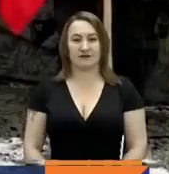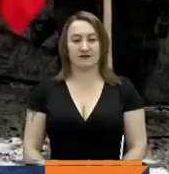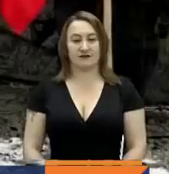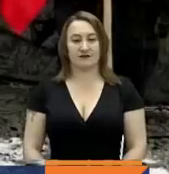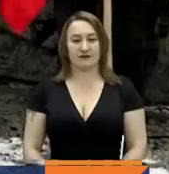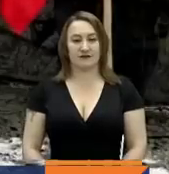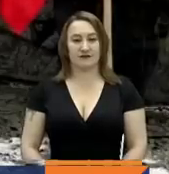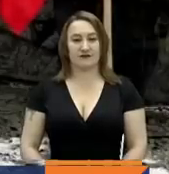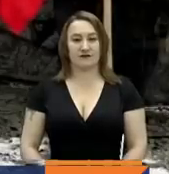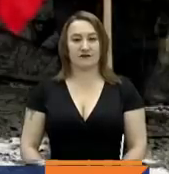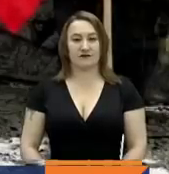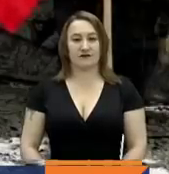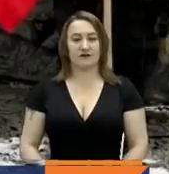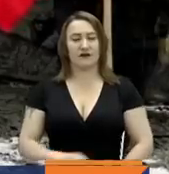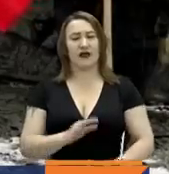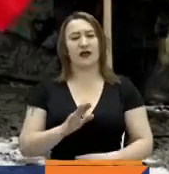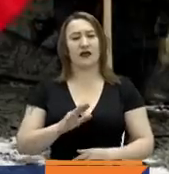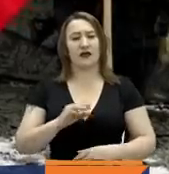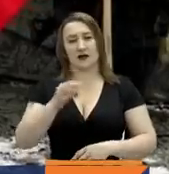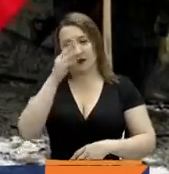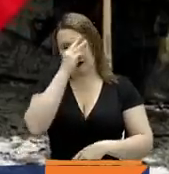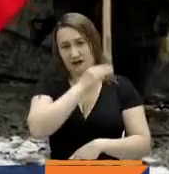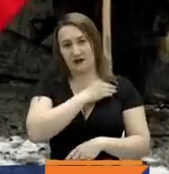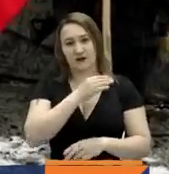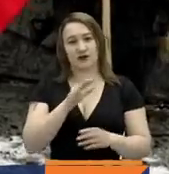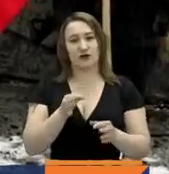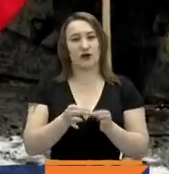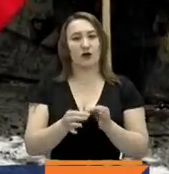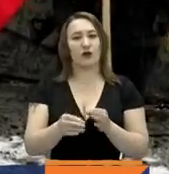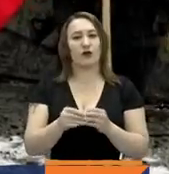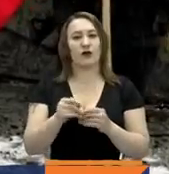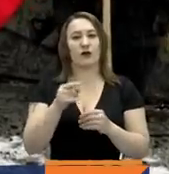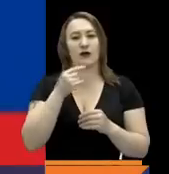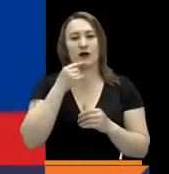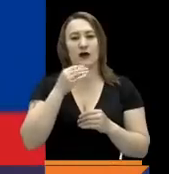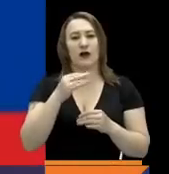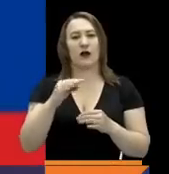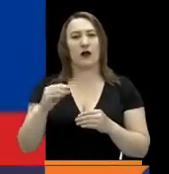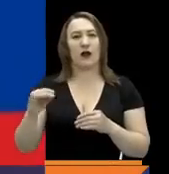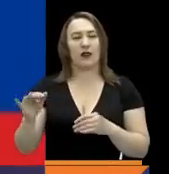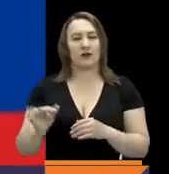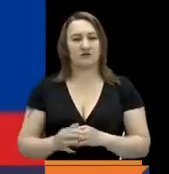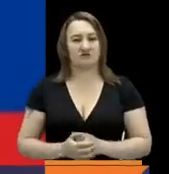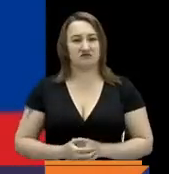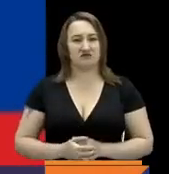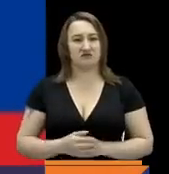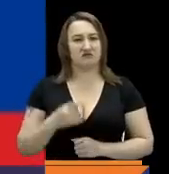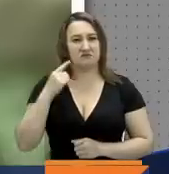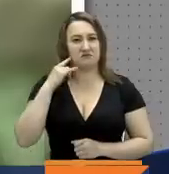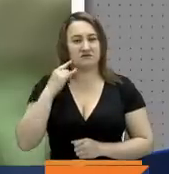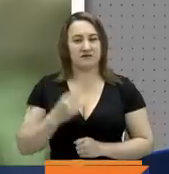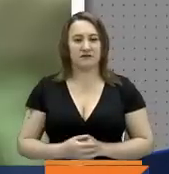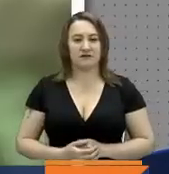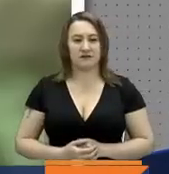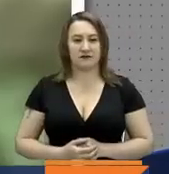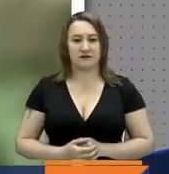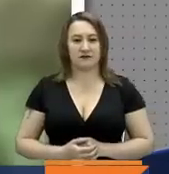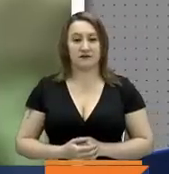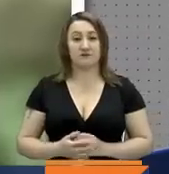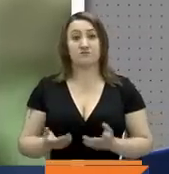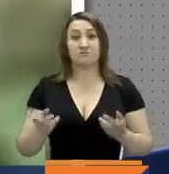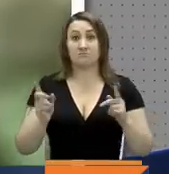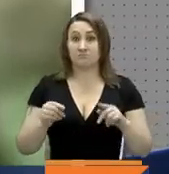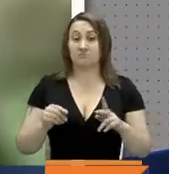Colombia ejército del pueblo farp montaña de ciudades de Colombia por otro lado las autoridades